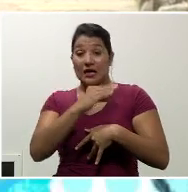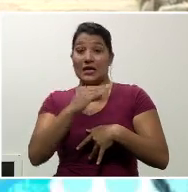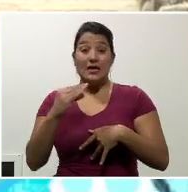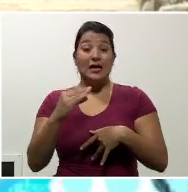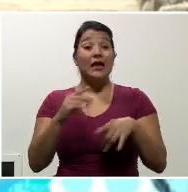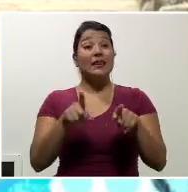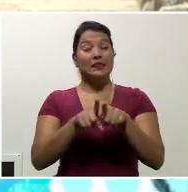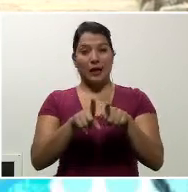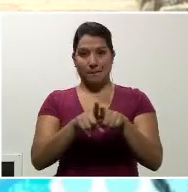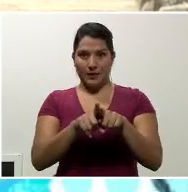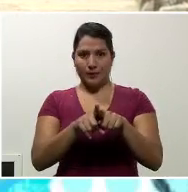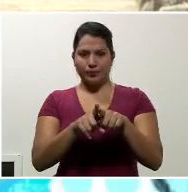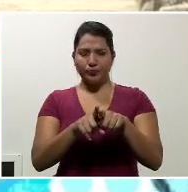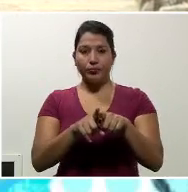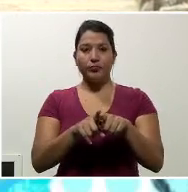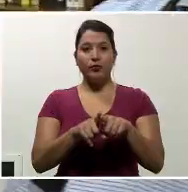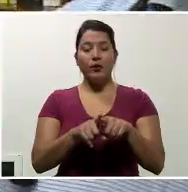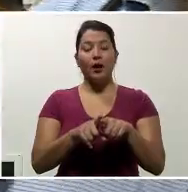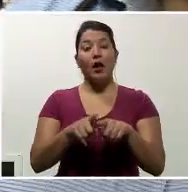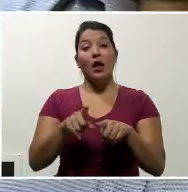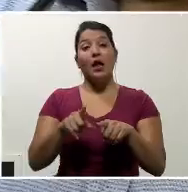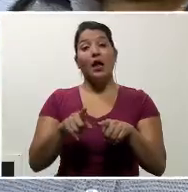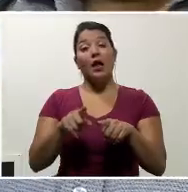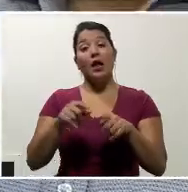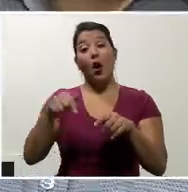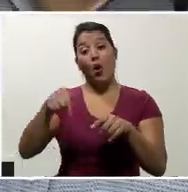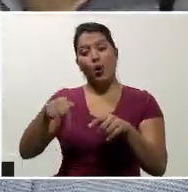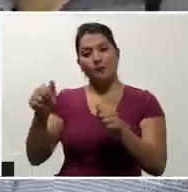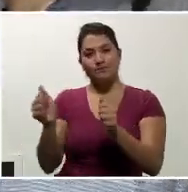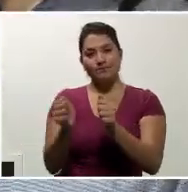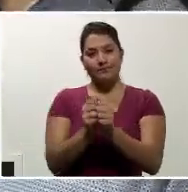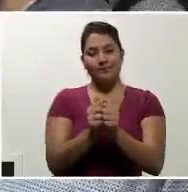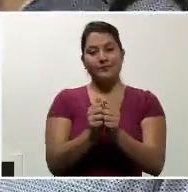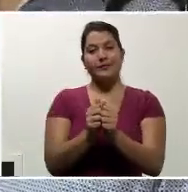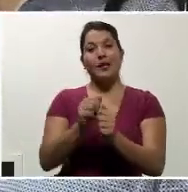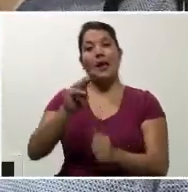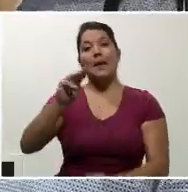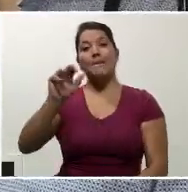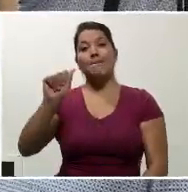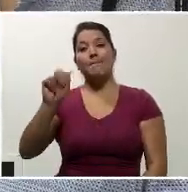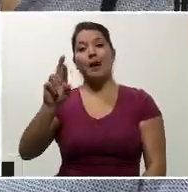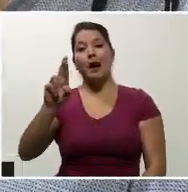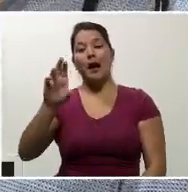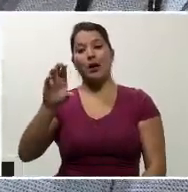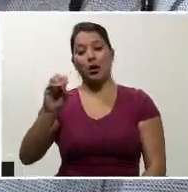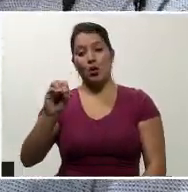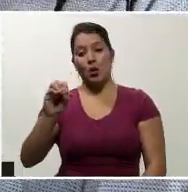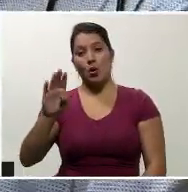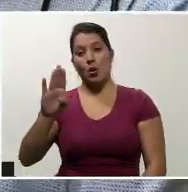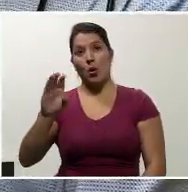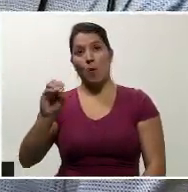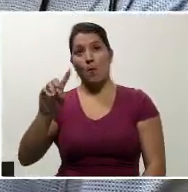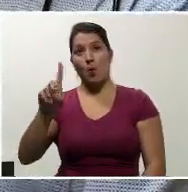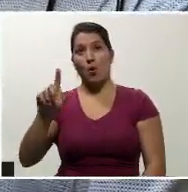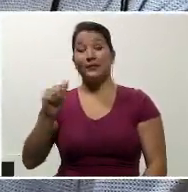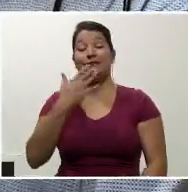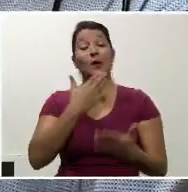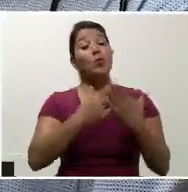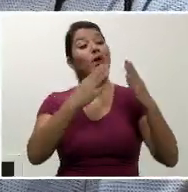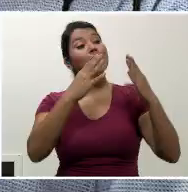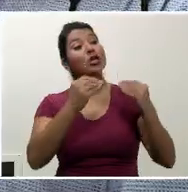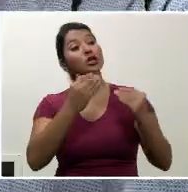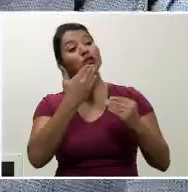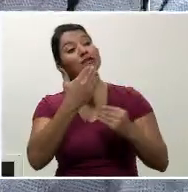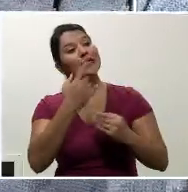hacía saber don Marco Bosa, que nos acompaña esta noche. Don Marco, muy buenas noches, gracias por acompañarnos. Muchas gracias. Y